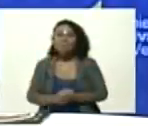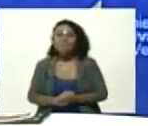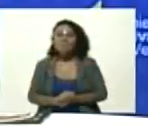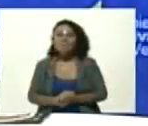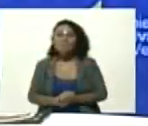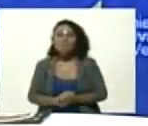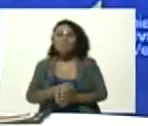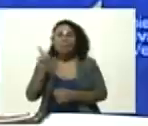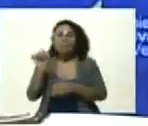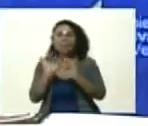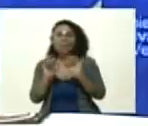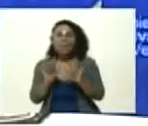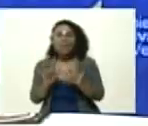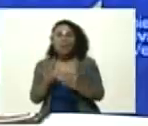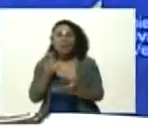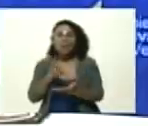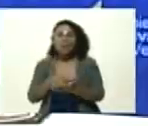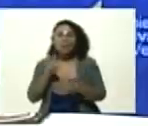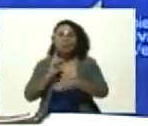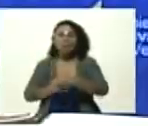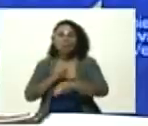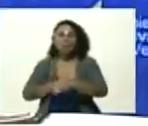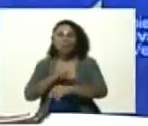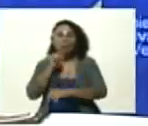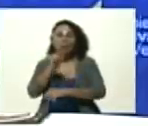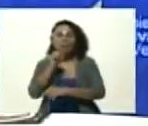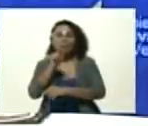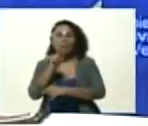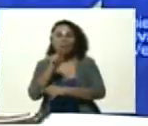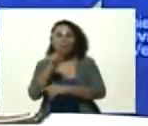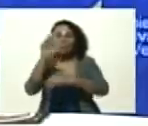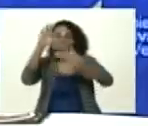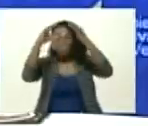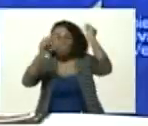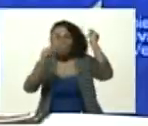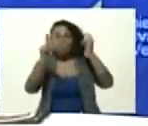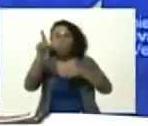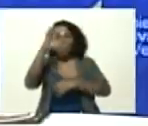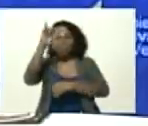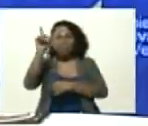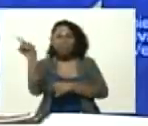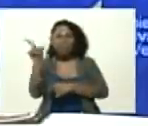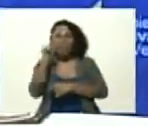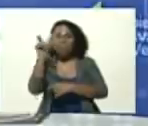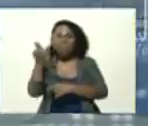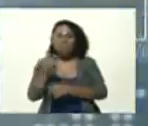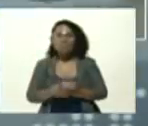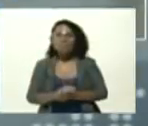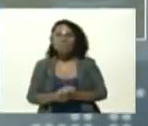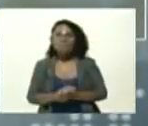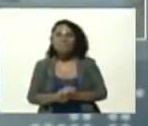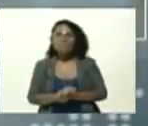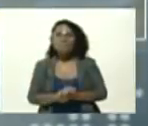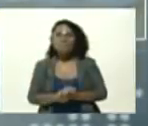que fue secretario de Estado en la época que tú eras canciller, Delcy, John Kerry.